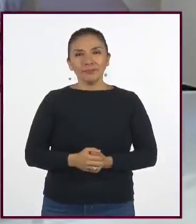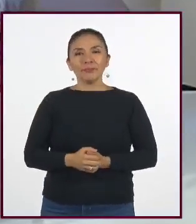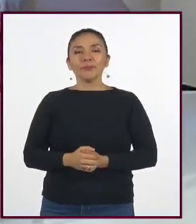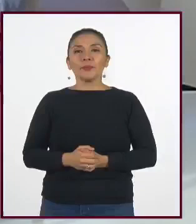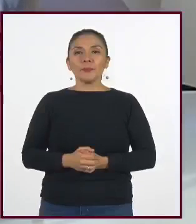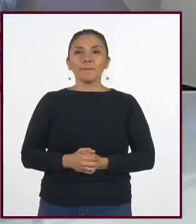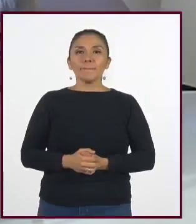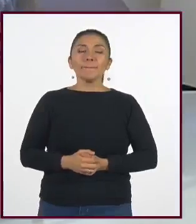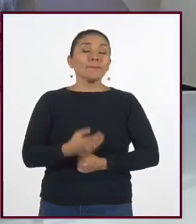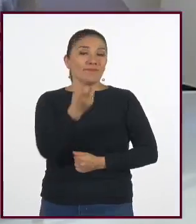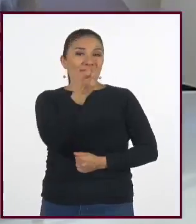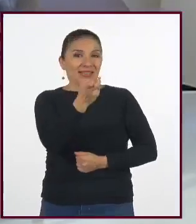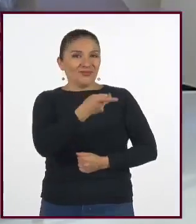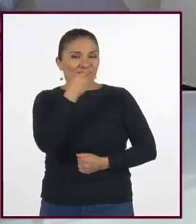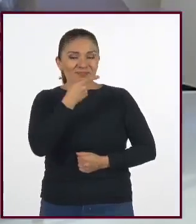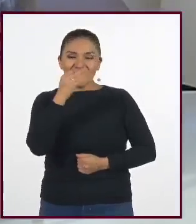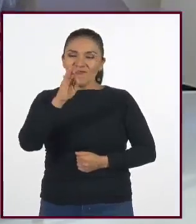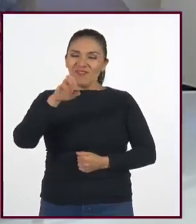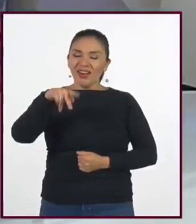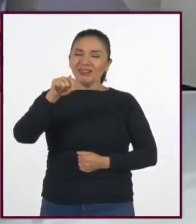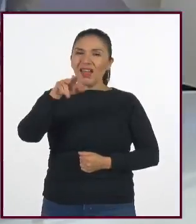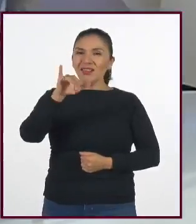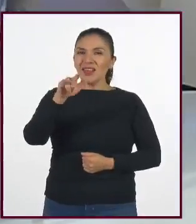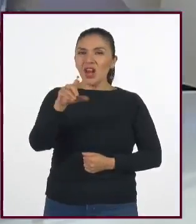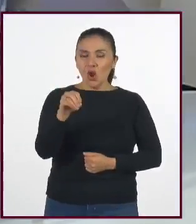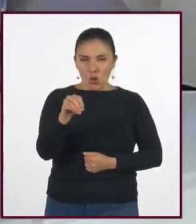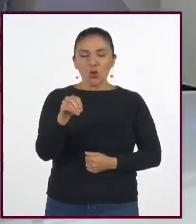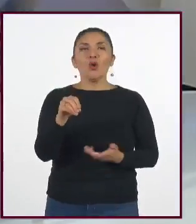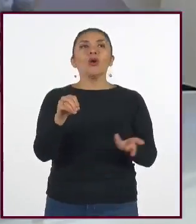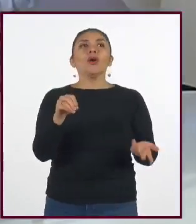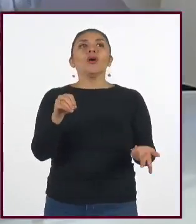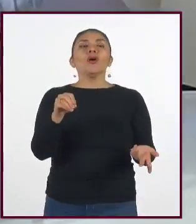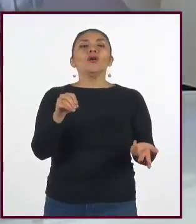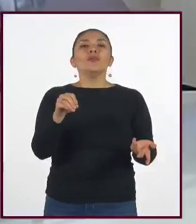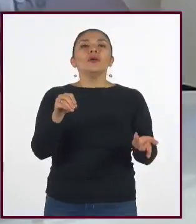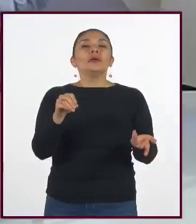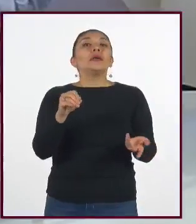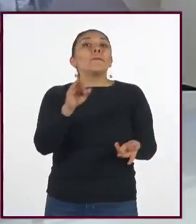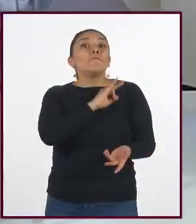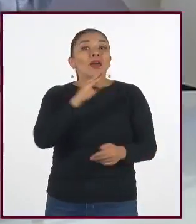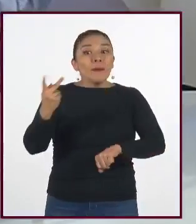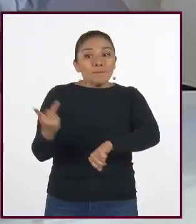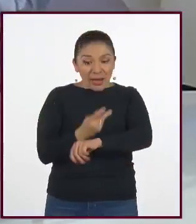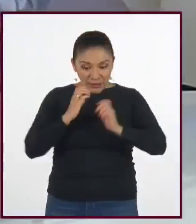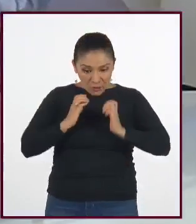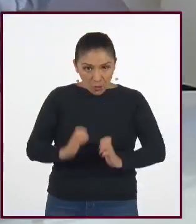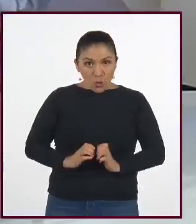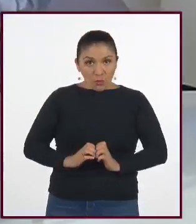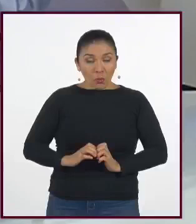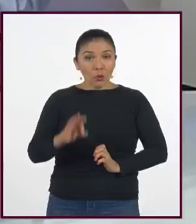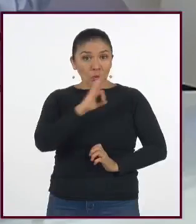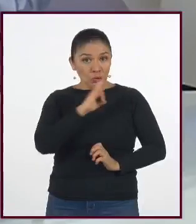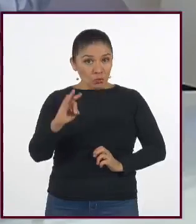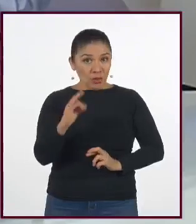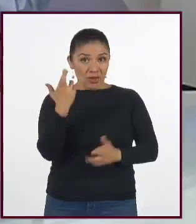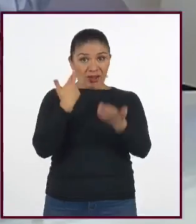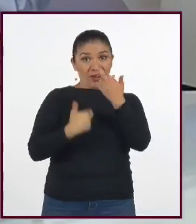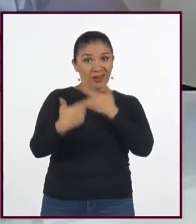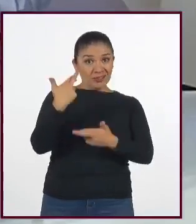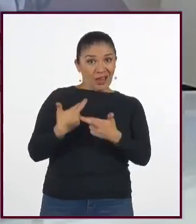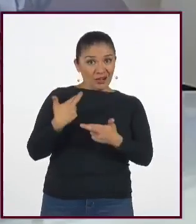En este aspecto del fentanilo y hablando de lo que ocasiona, ¿es reversible al llegar a estos